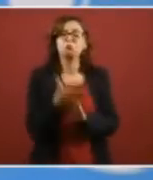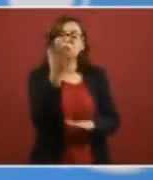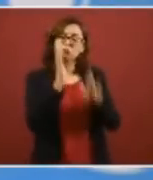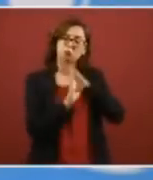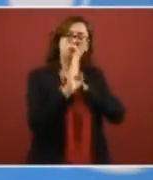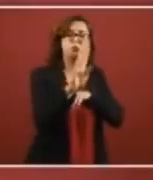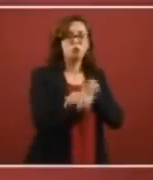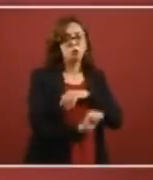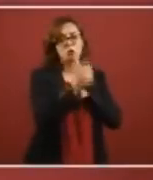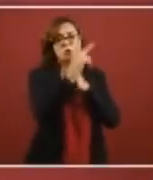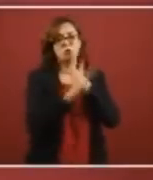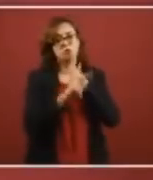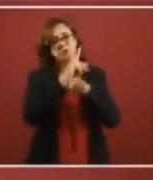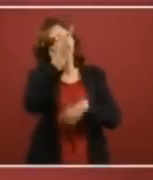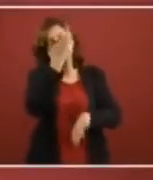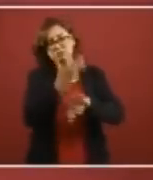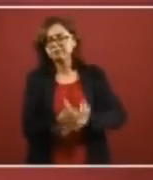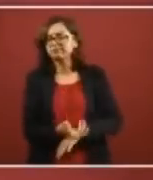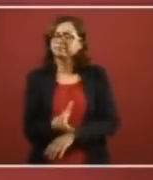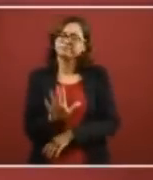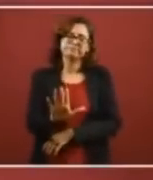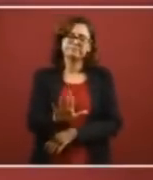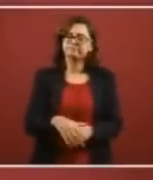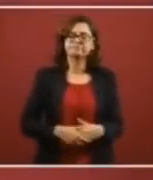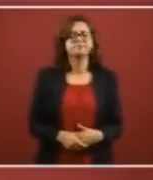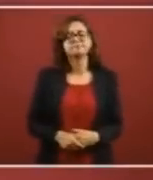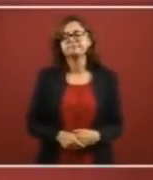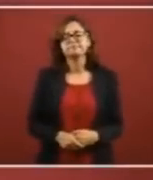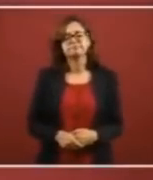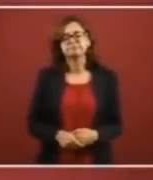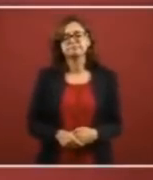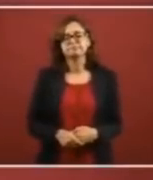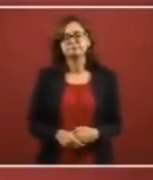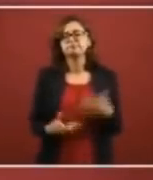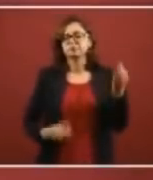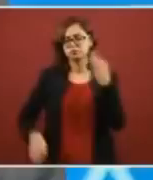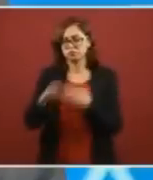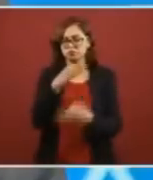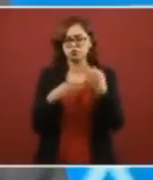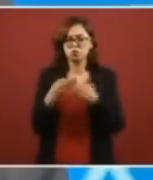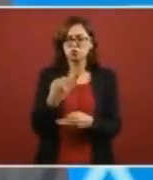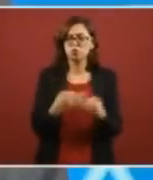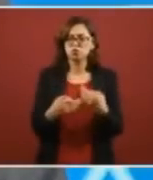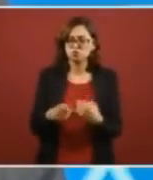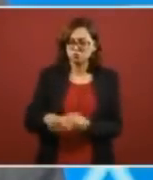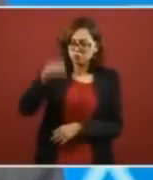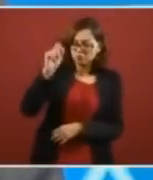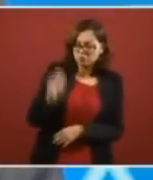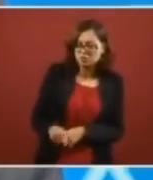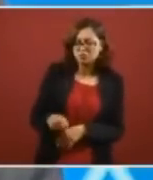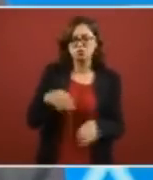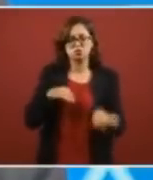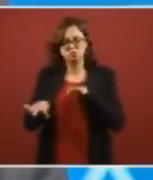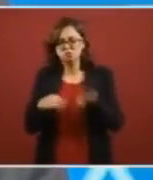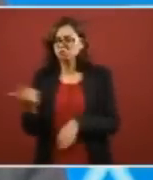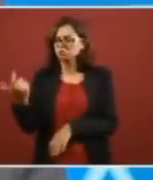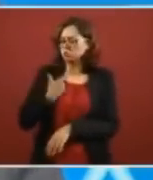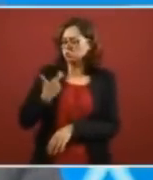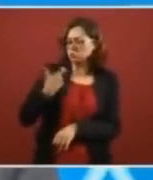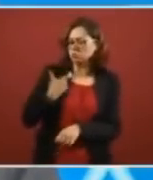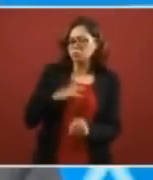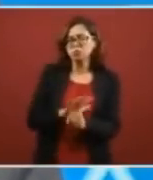trabajar a Estados Unidos, que todos puedan trabajar, tener buenos ingresos